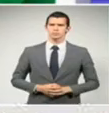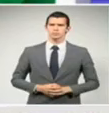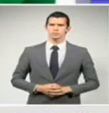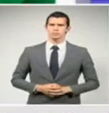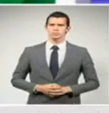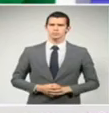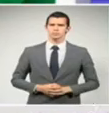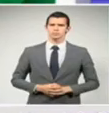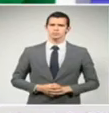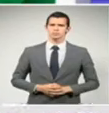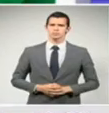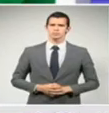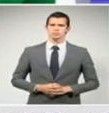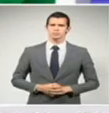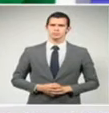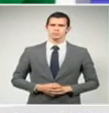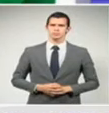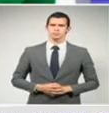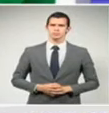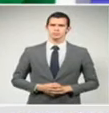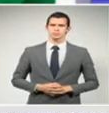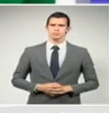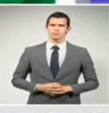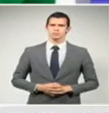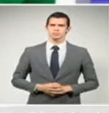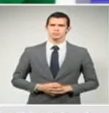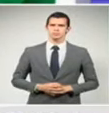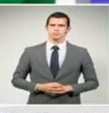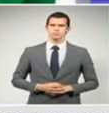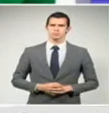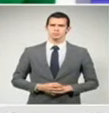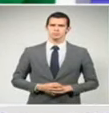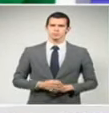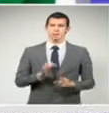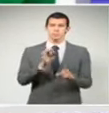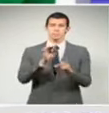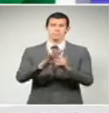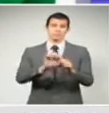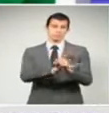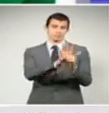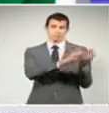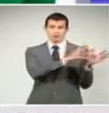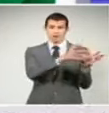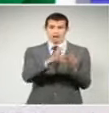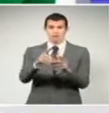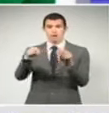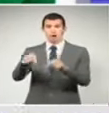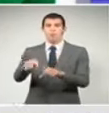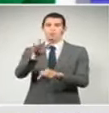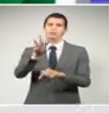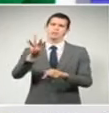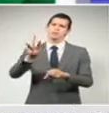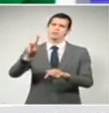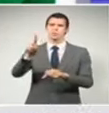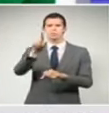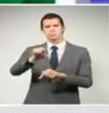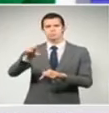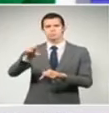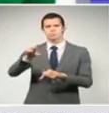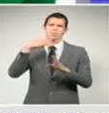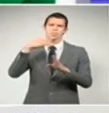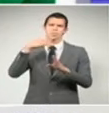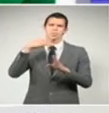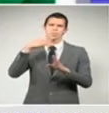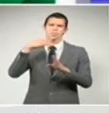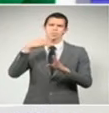acumulado de 431 fallecidos. Lamentamos mucho y damos las condolencias a sus familiares